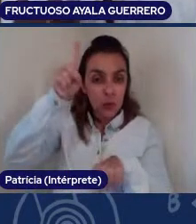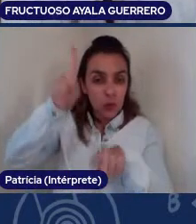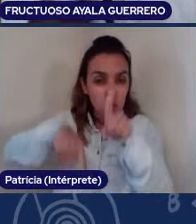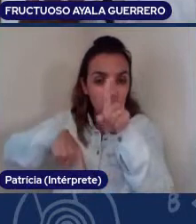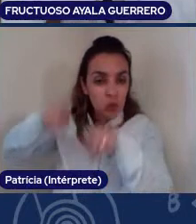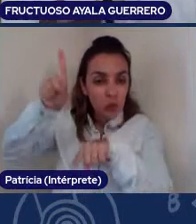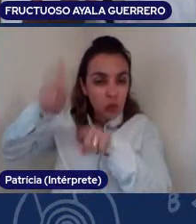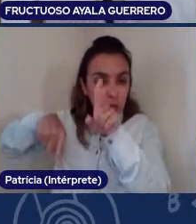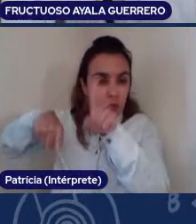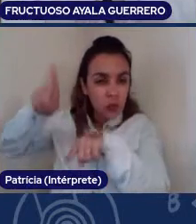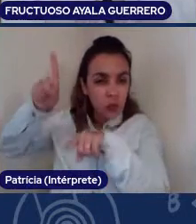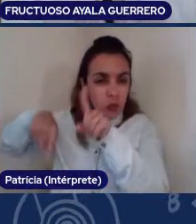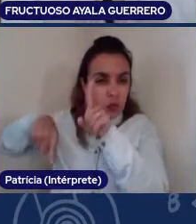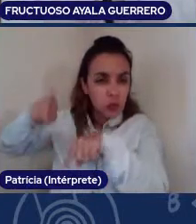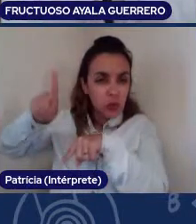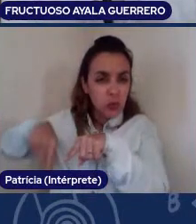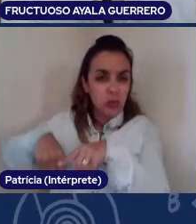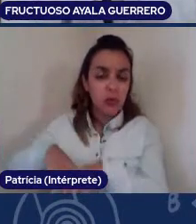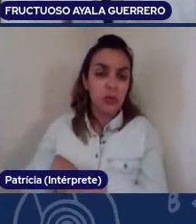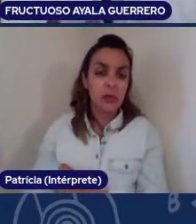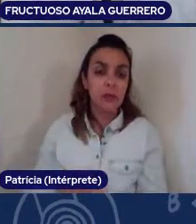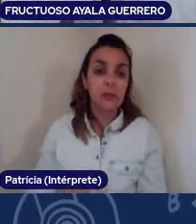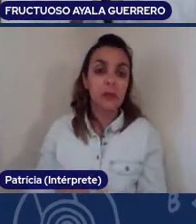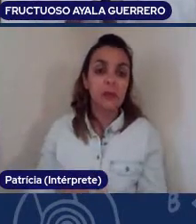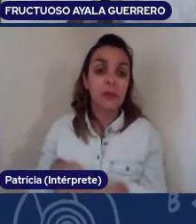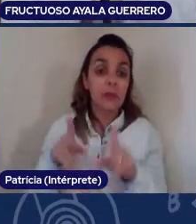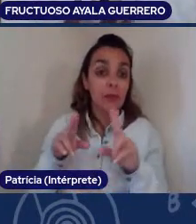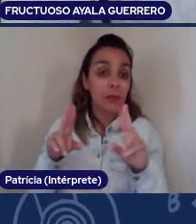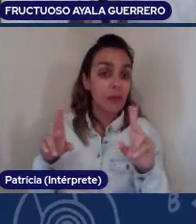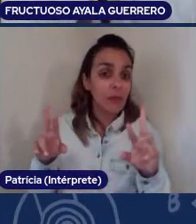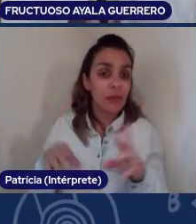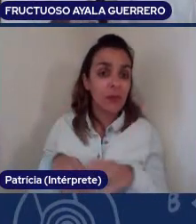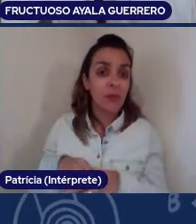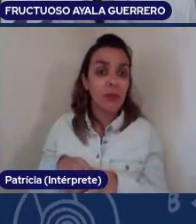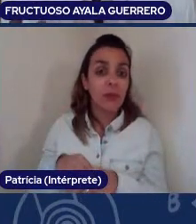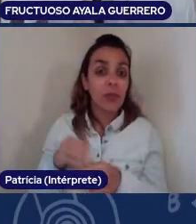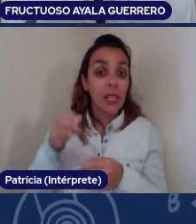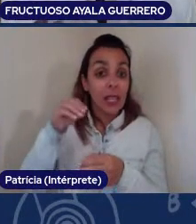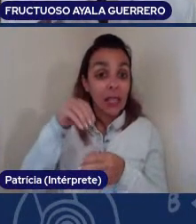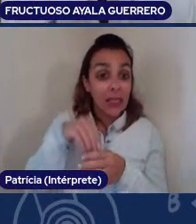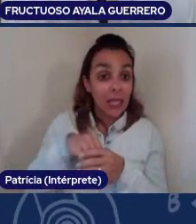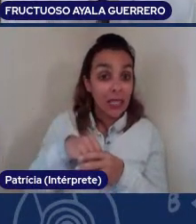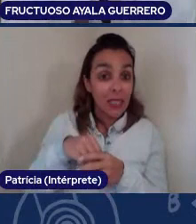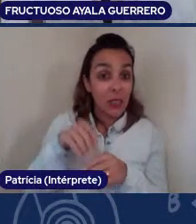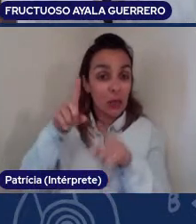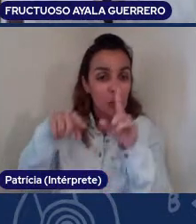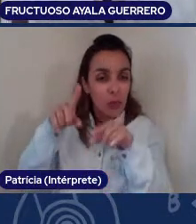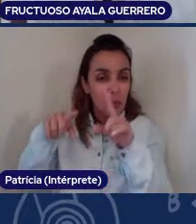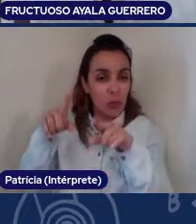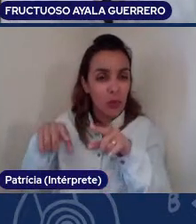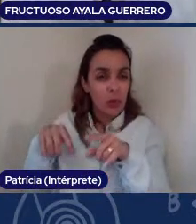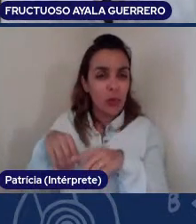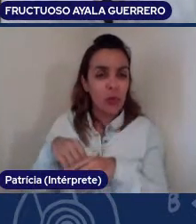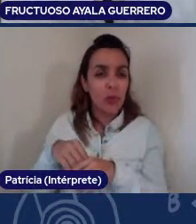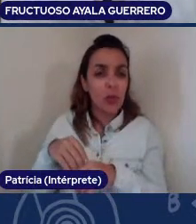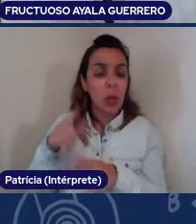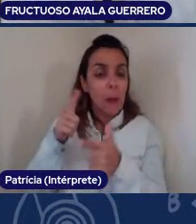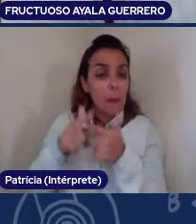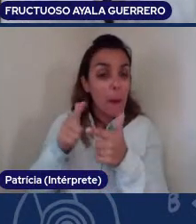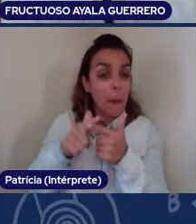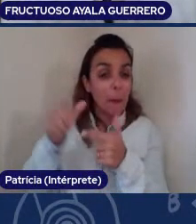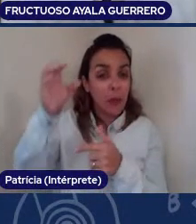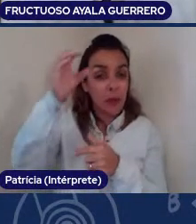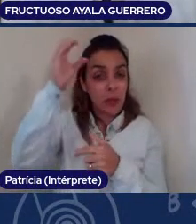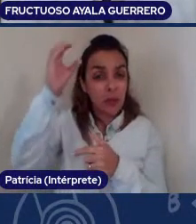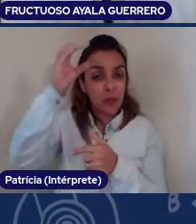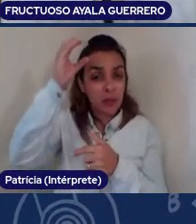de actividad epileptiforme. Esto indica que dentro de su desarrollo hubo algún daño cerebral que produce